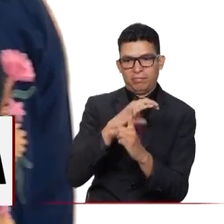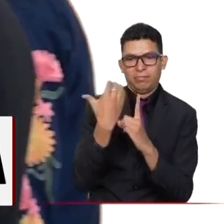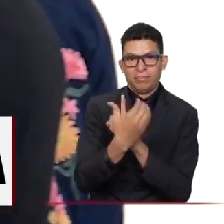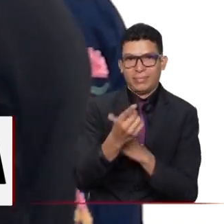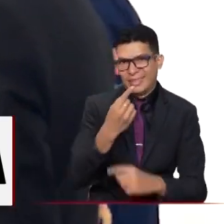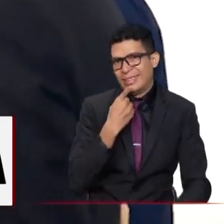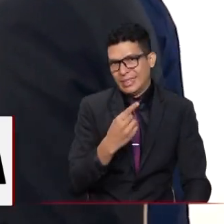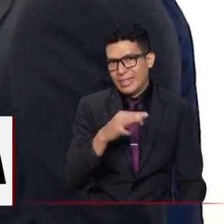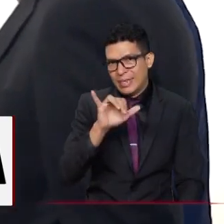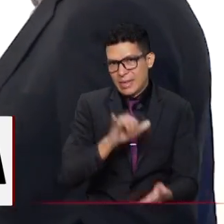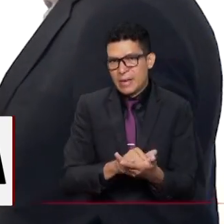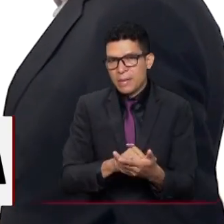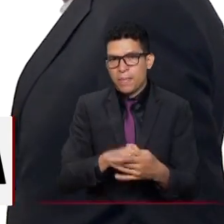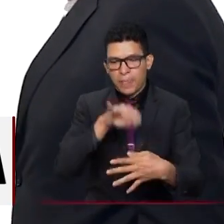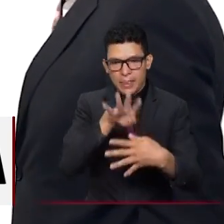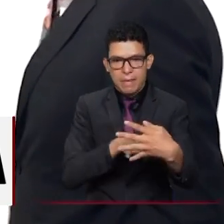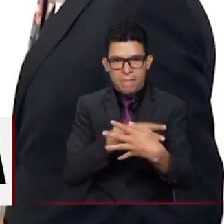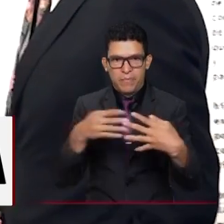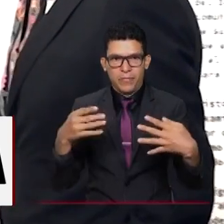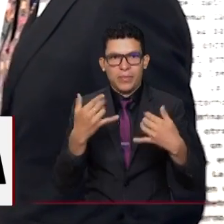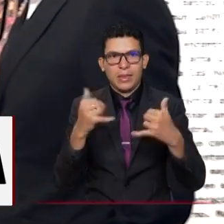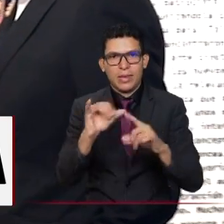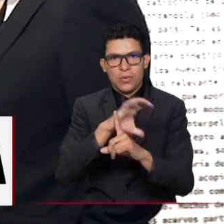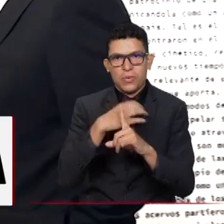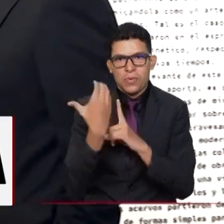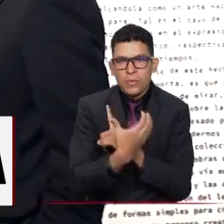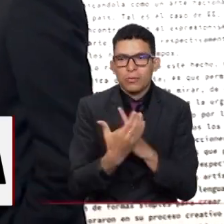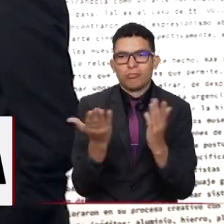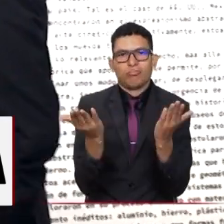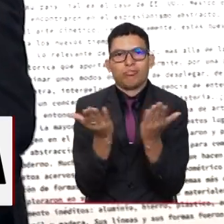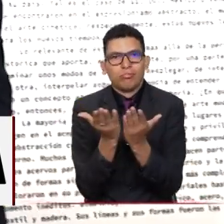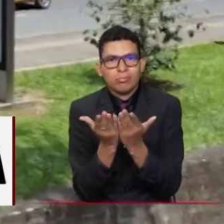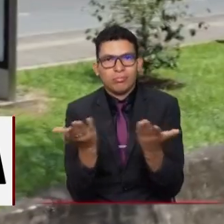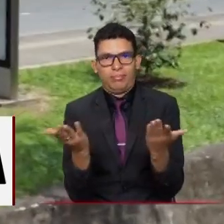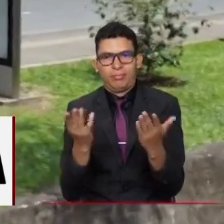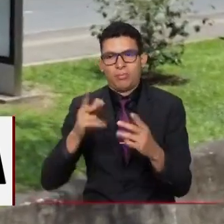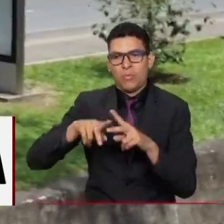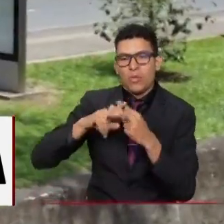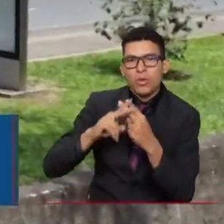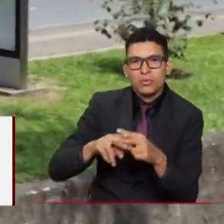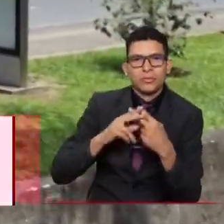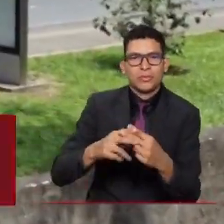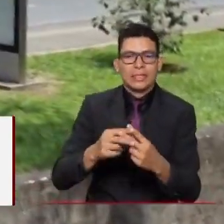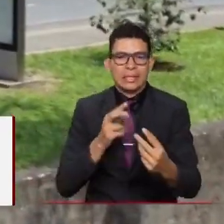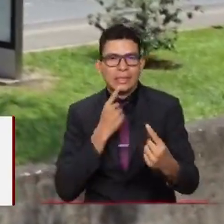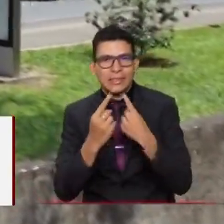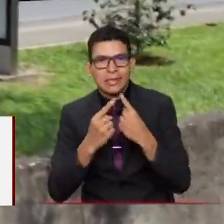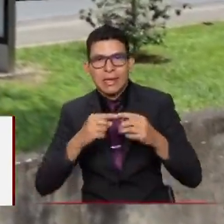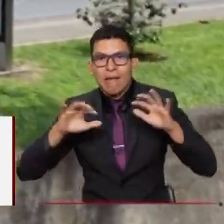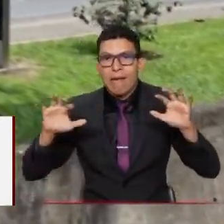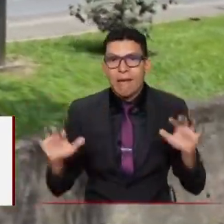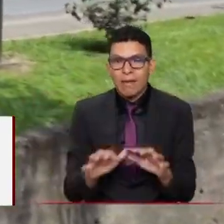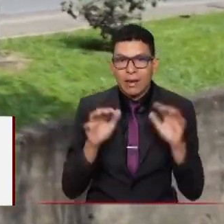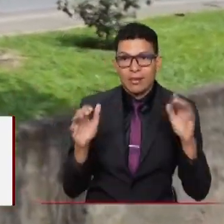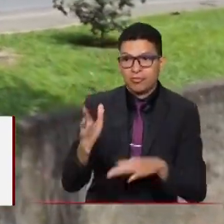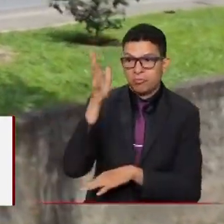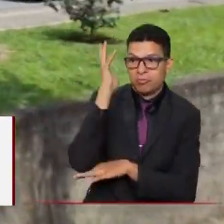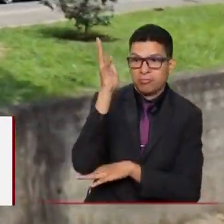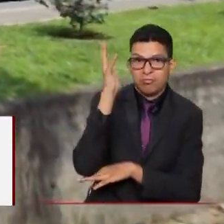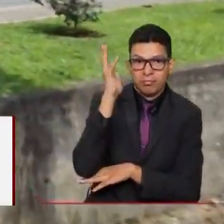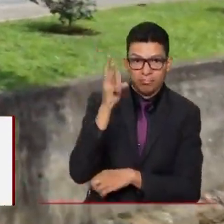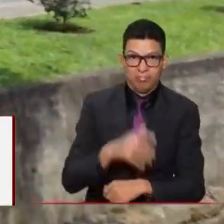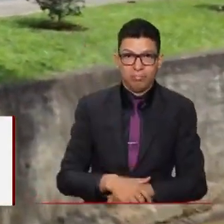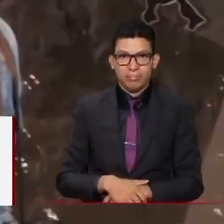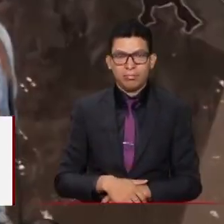tú dices, que está la programación cultural, educativa, con talleres, charlas, actividades, conferencias.